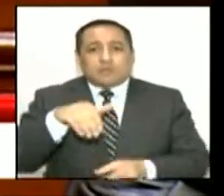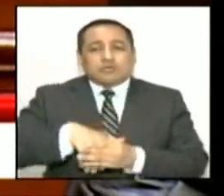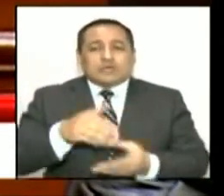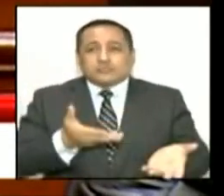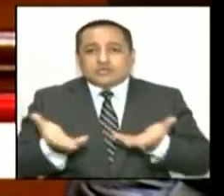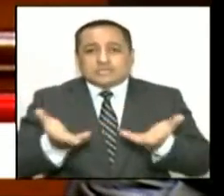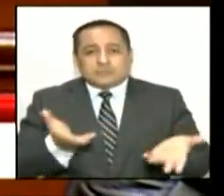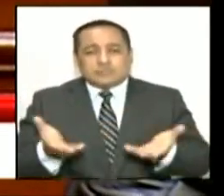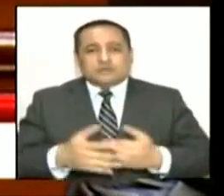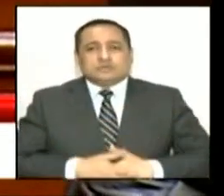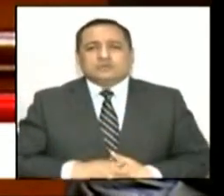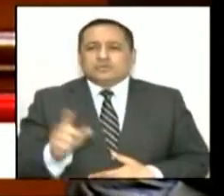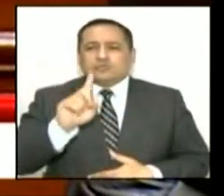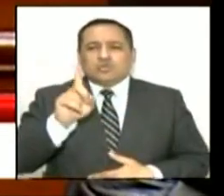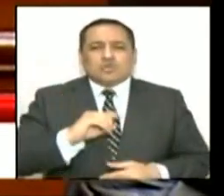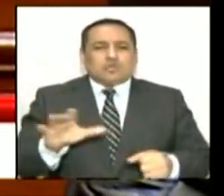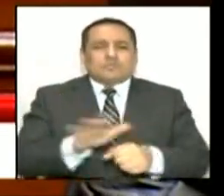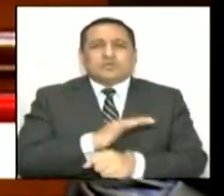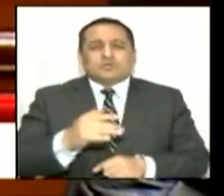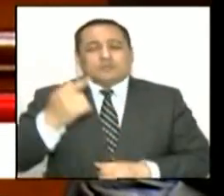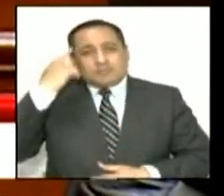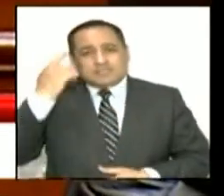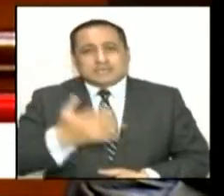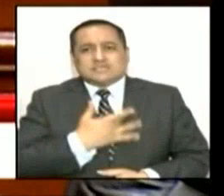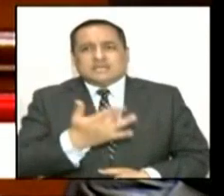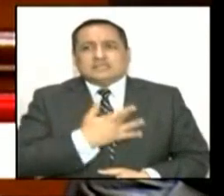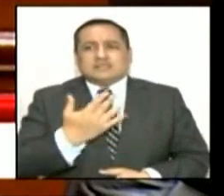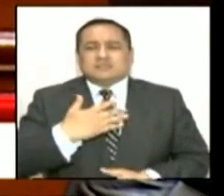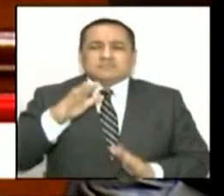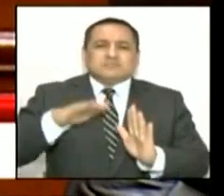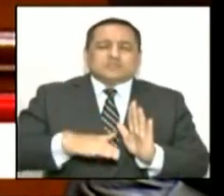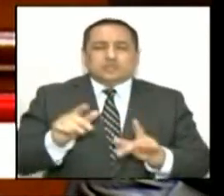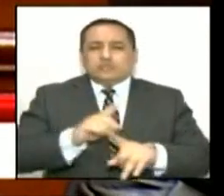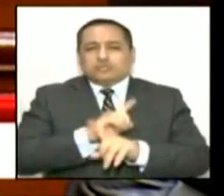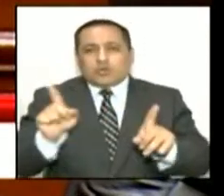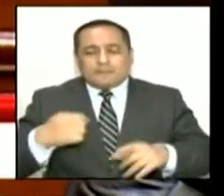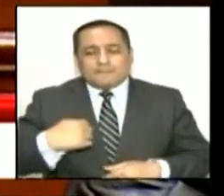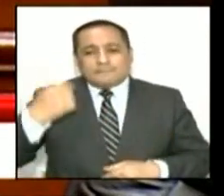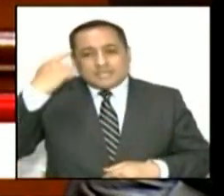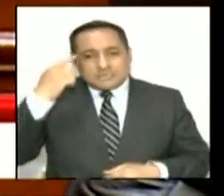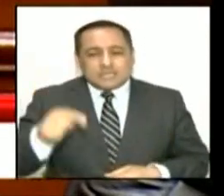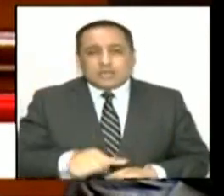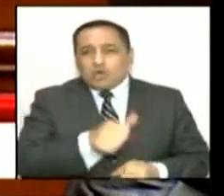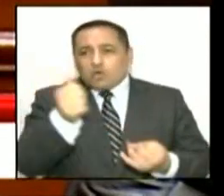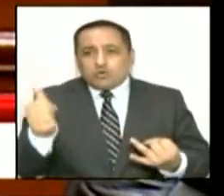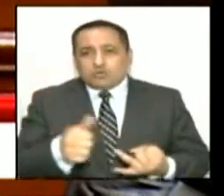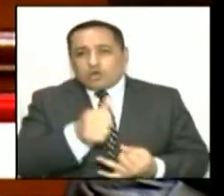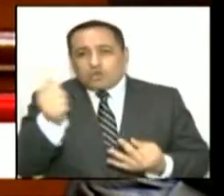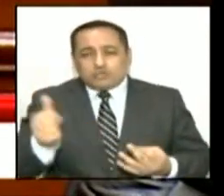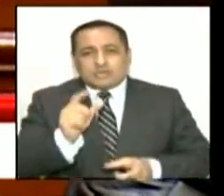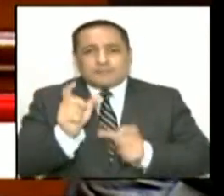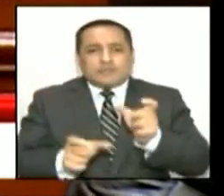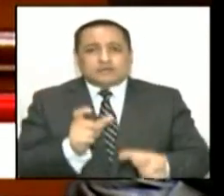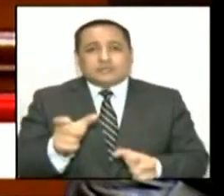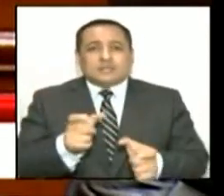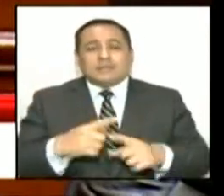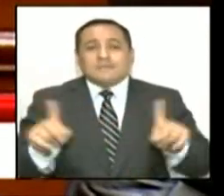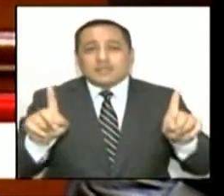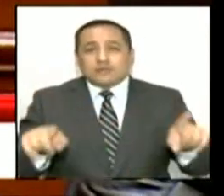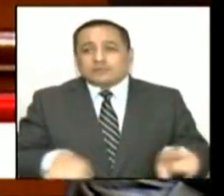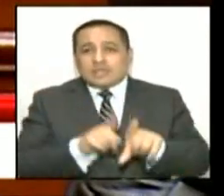servicio. No basta ensimismarnos, tenemos que pensar en las otras y los otros. Pero